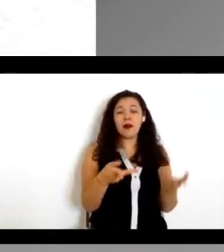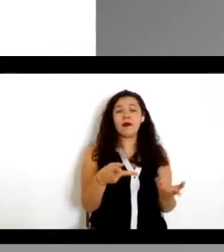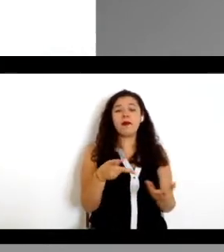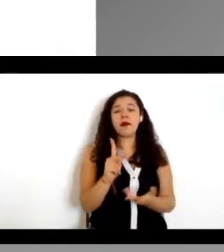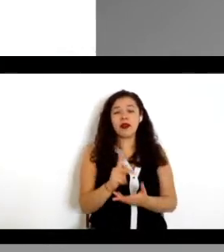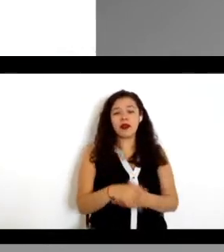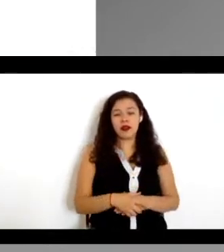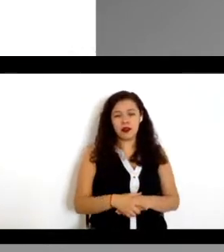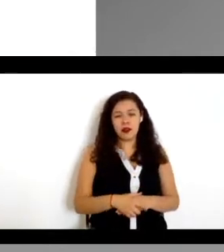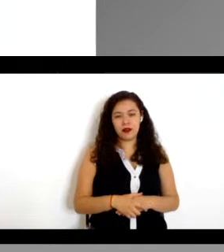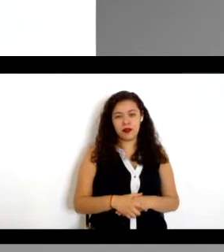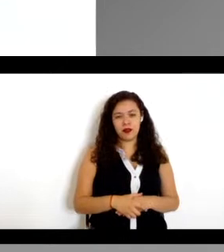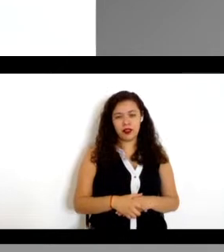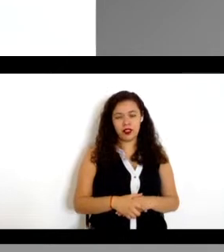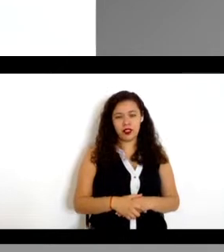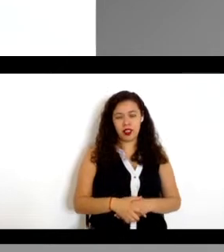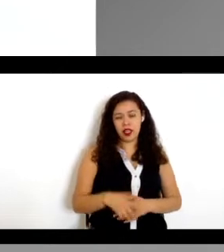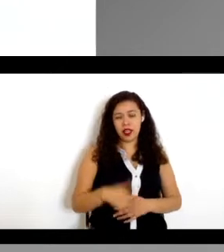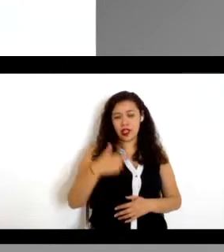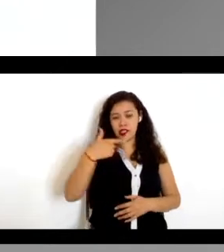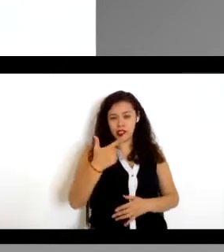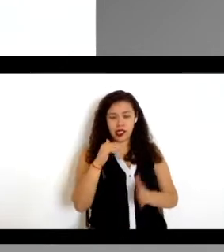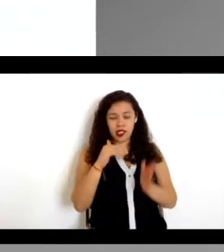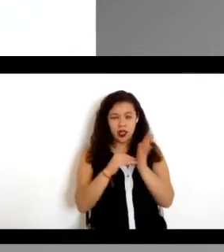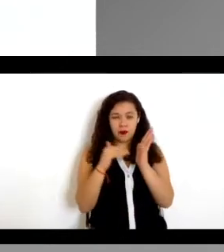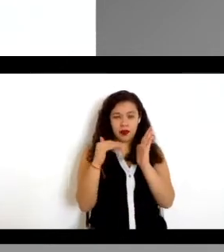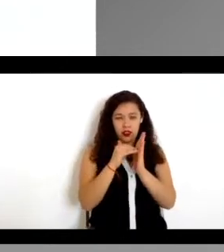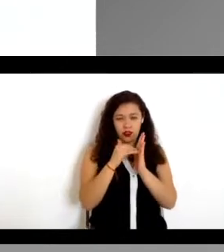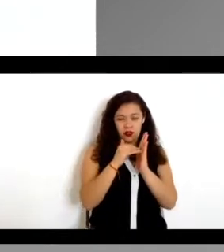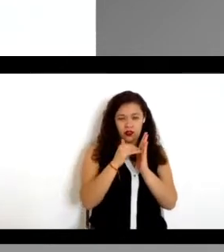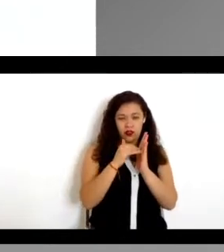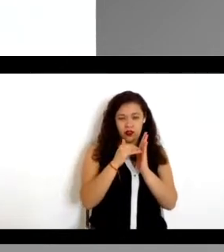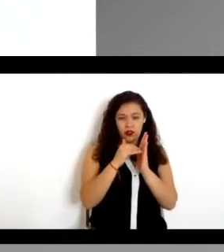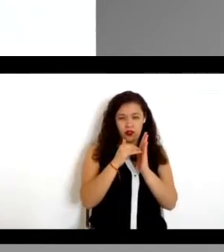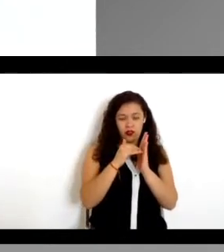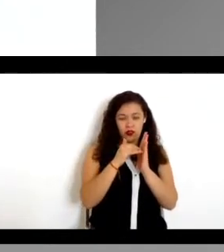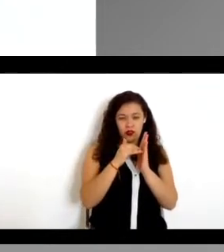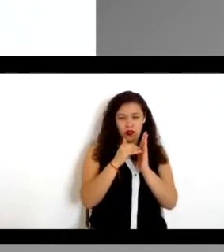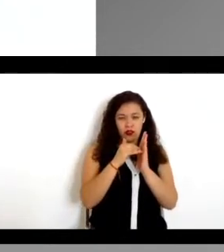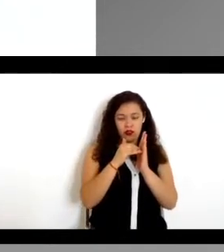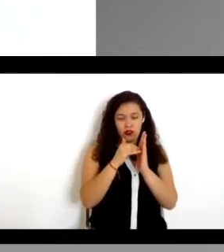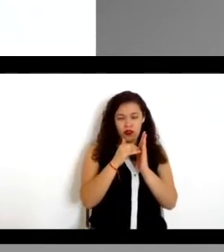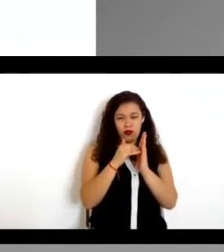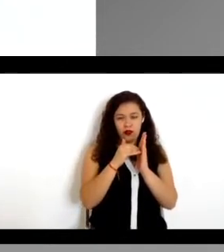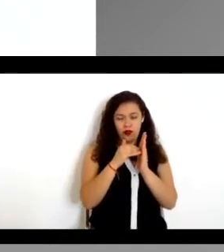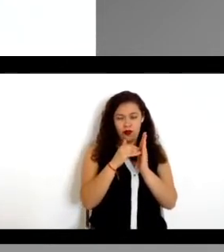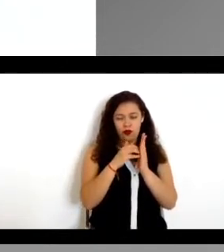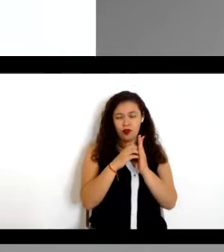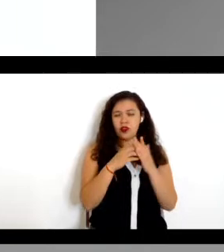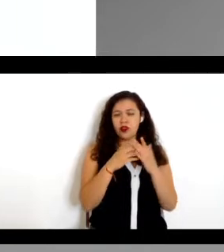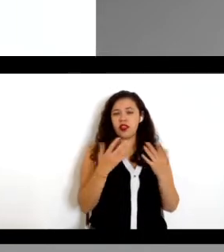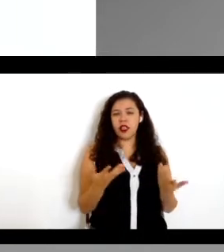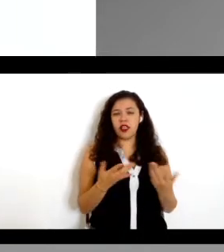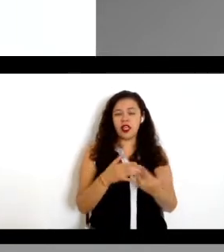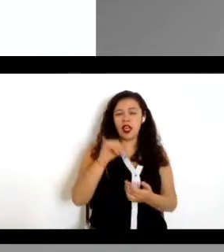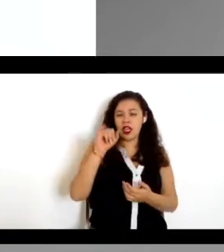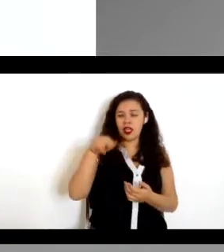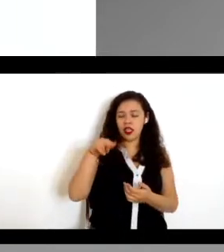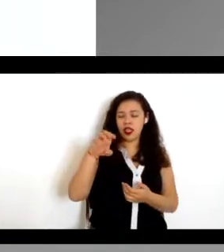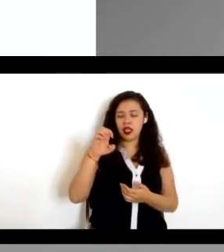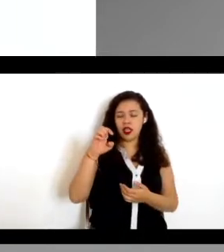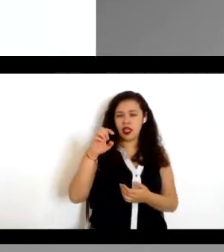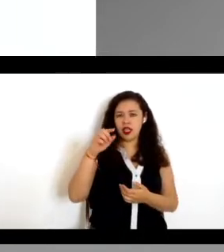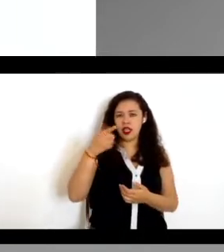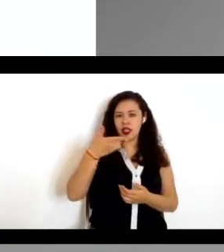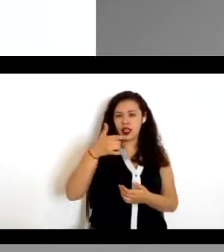los 7 millones que, por ejemplo, tenemos, estamos focalizados a través del INEGI como persona con